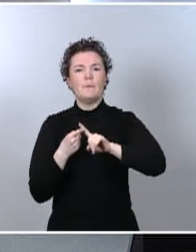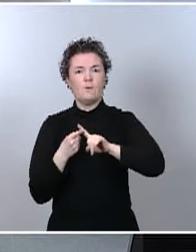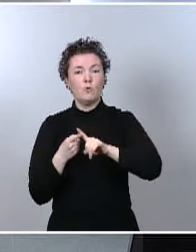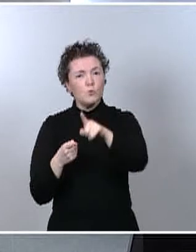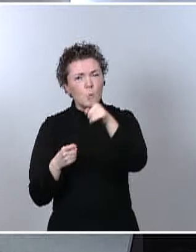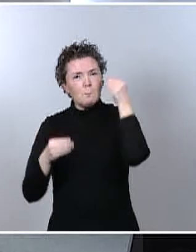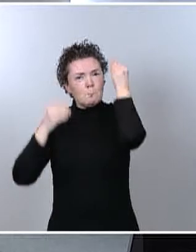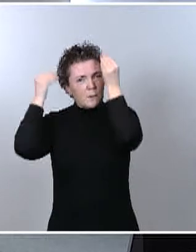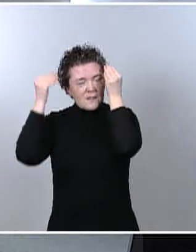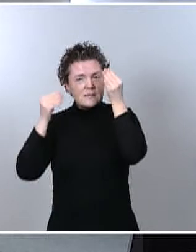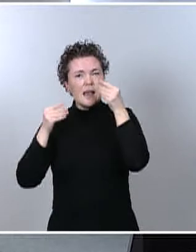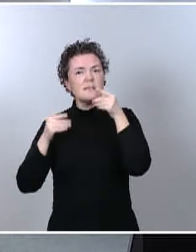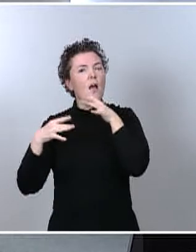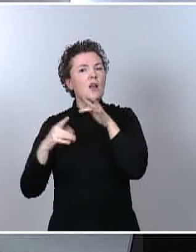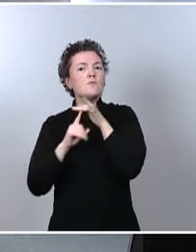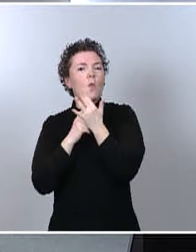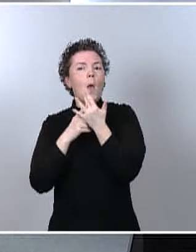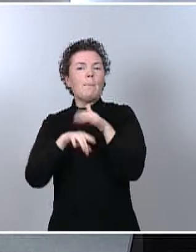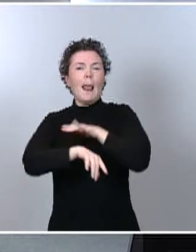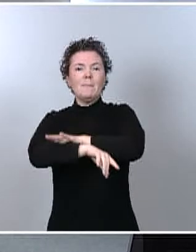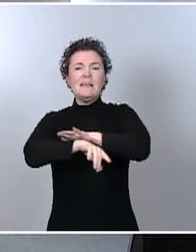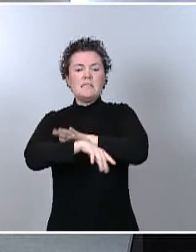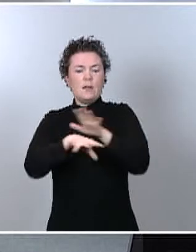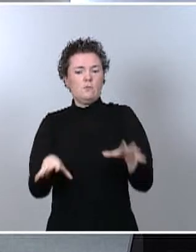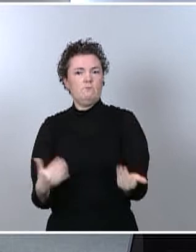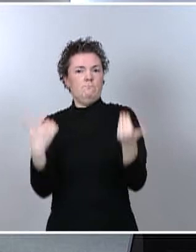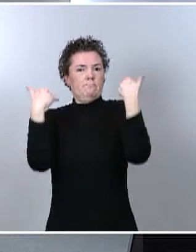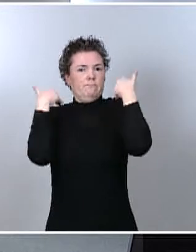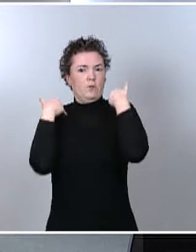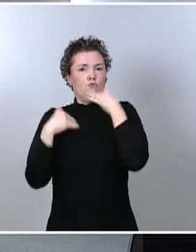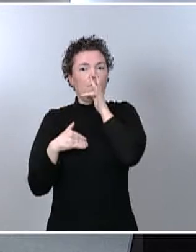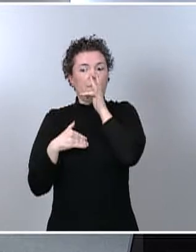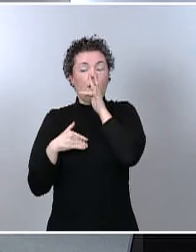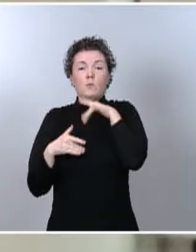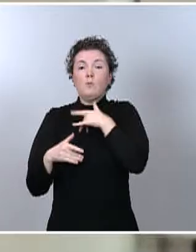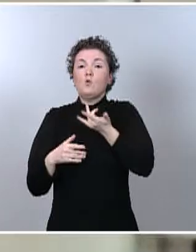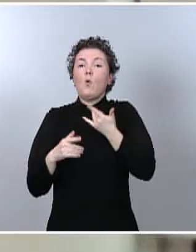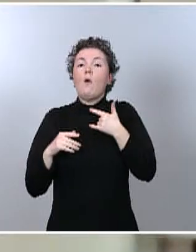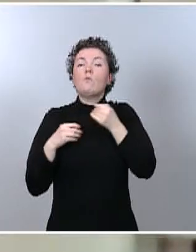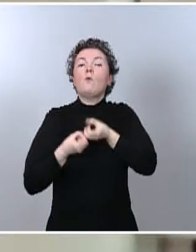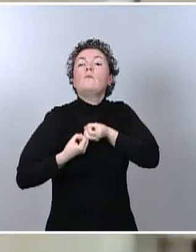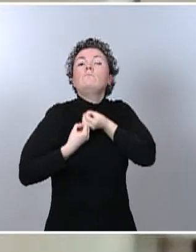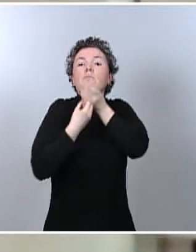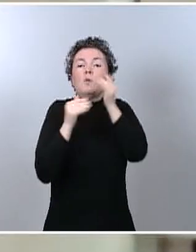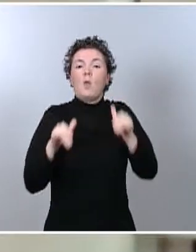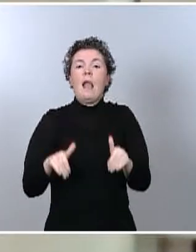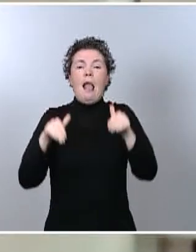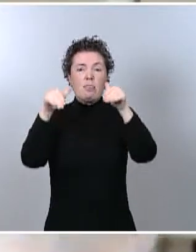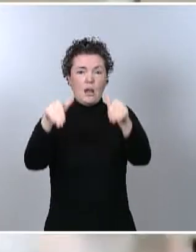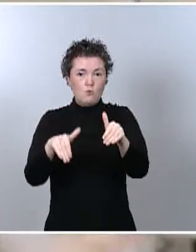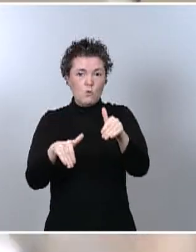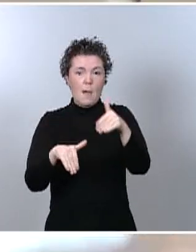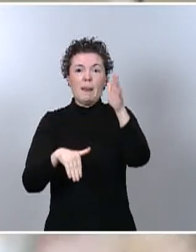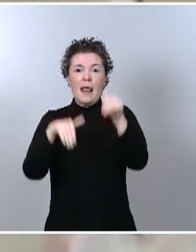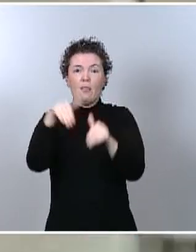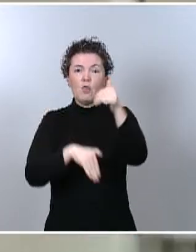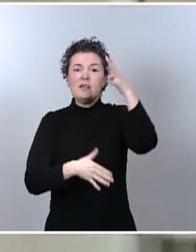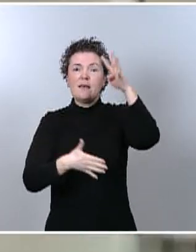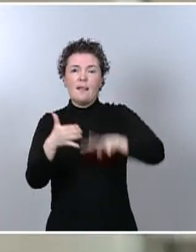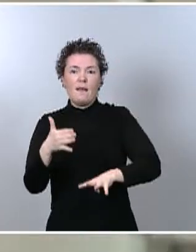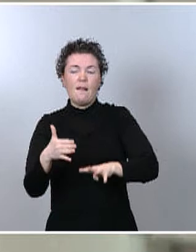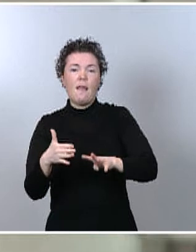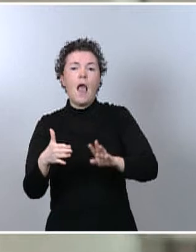condiciones para seguir al frente del ministerio después de anunciarse su candidatura a las elecciones catalanas. ¿Hasta